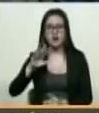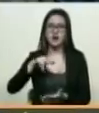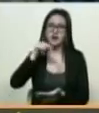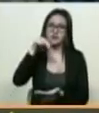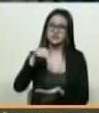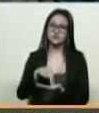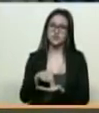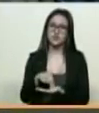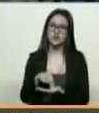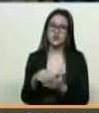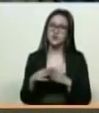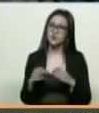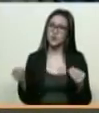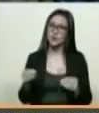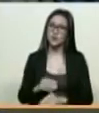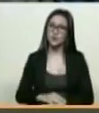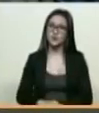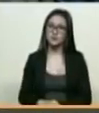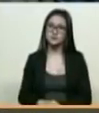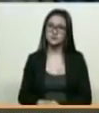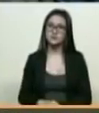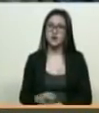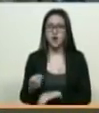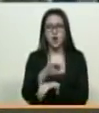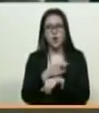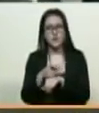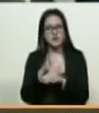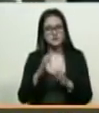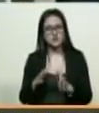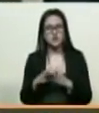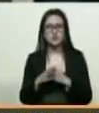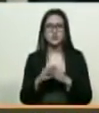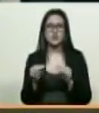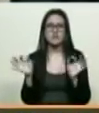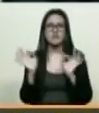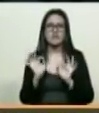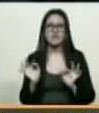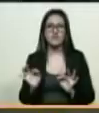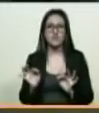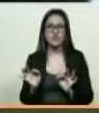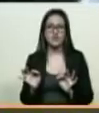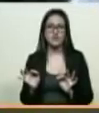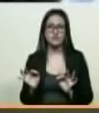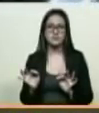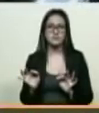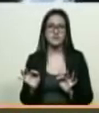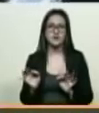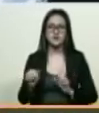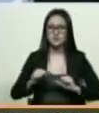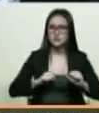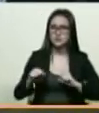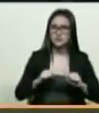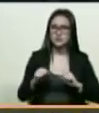en todo el territorio nacional, a través de las gobernaciones y de todos los mecanismos que nosotros hemos